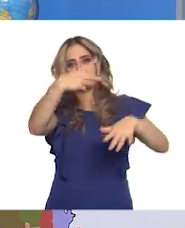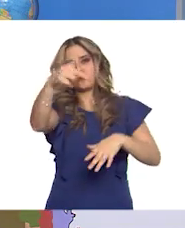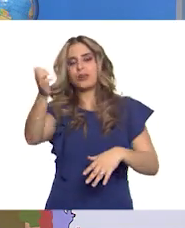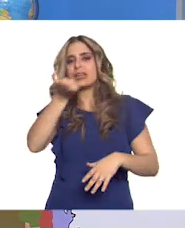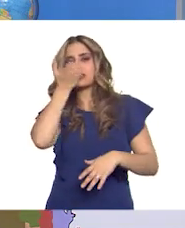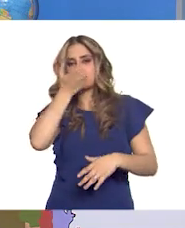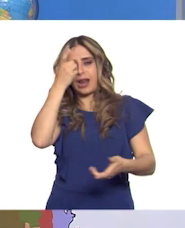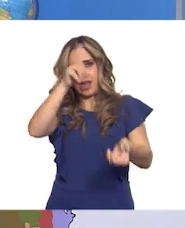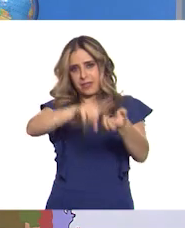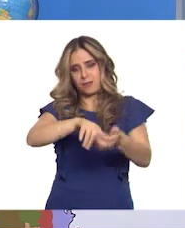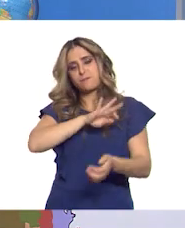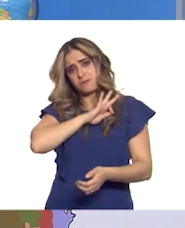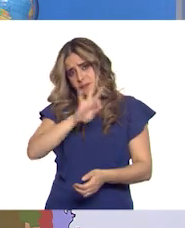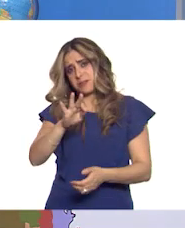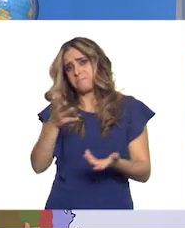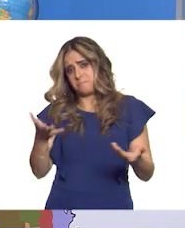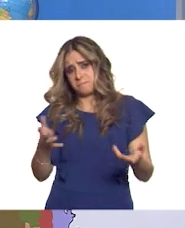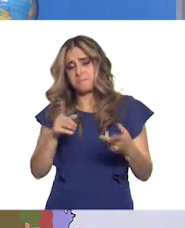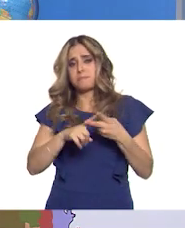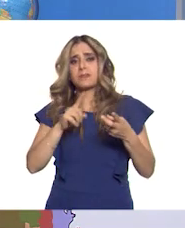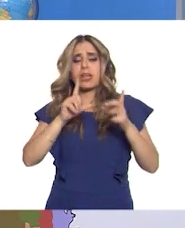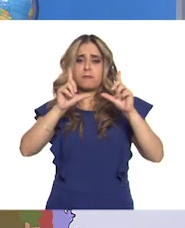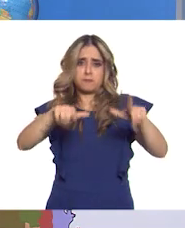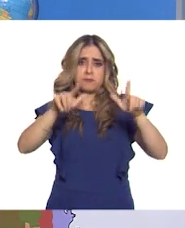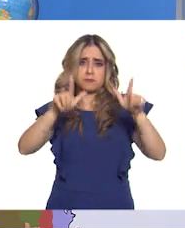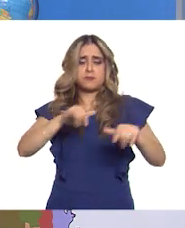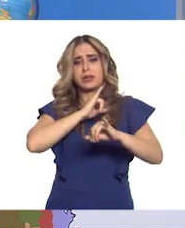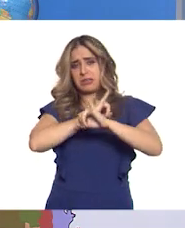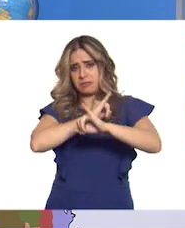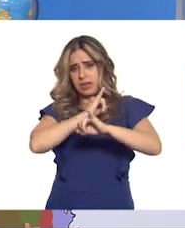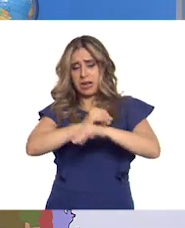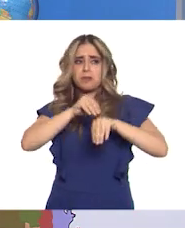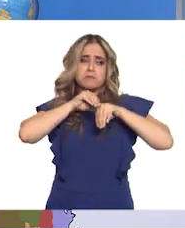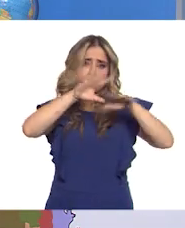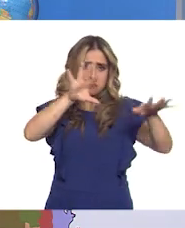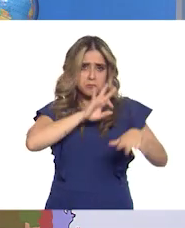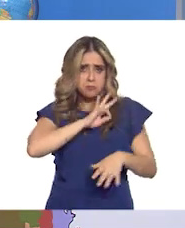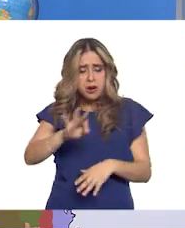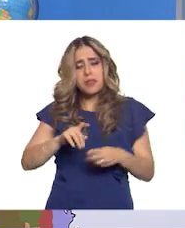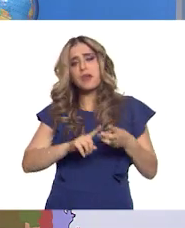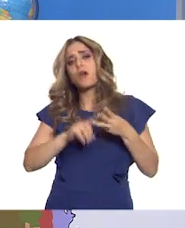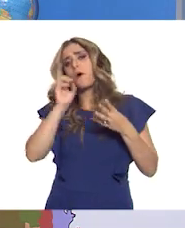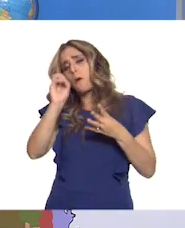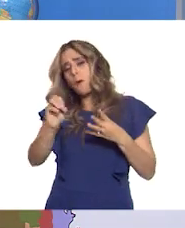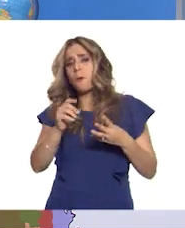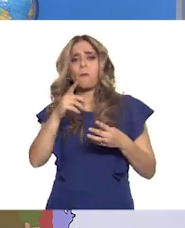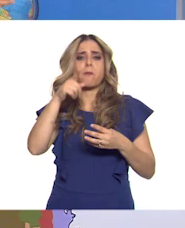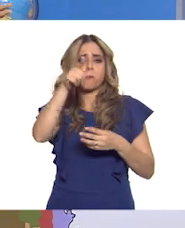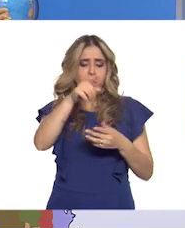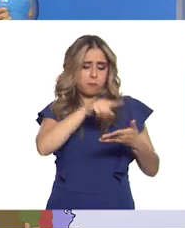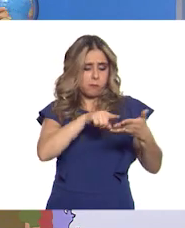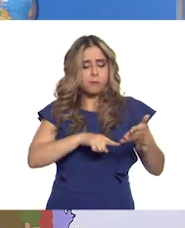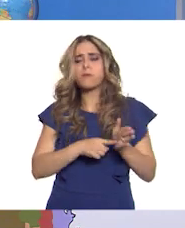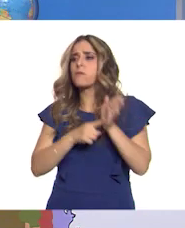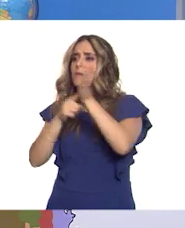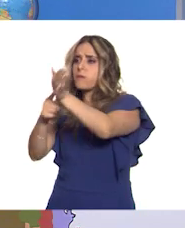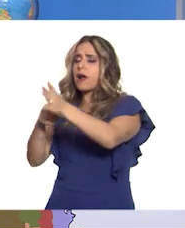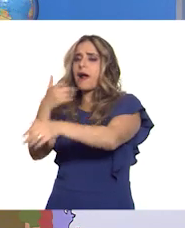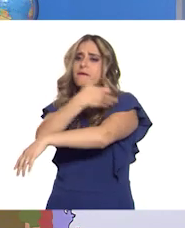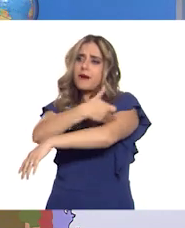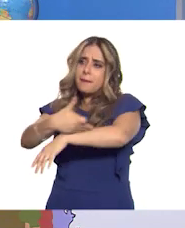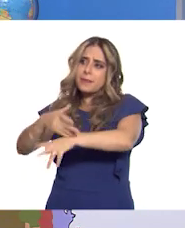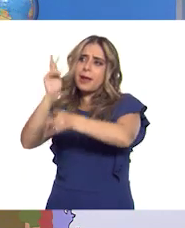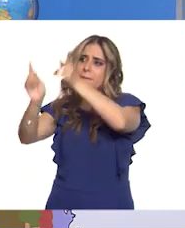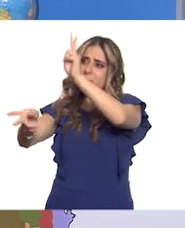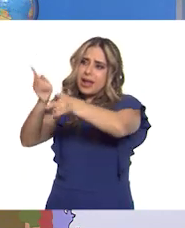escolar. Por ejemplo, a través de un blog, si es que tienen la posibilidad, y también compartan su trabajo con su familia y conversen